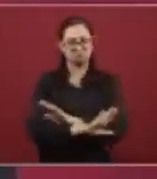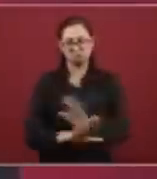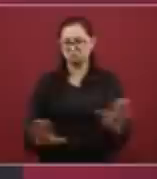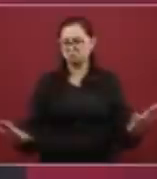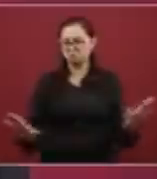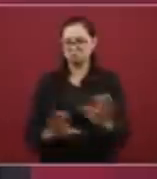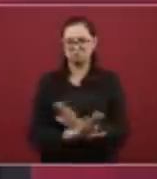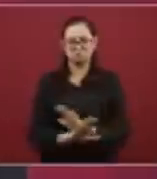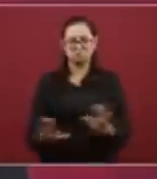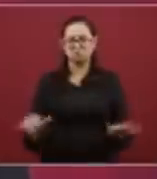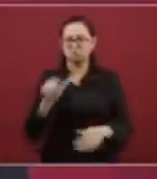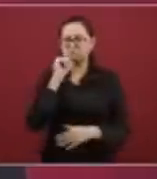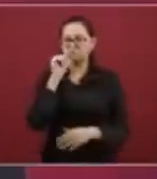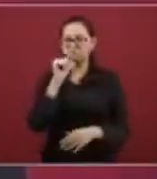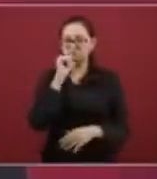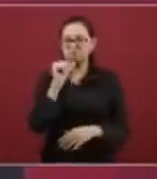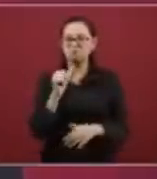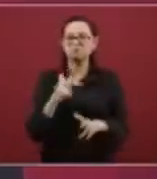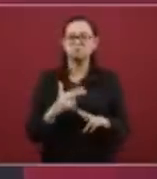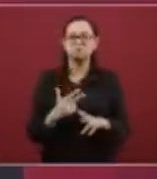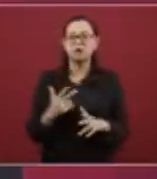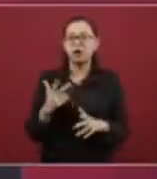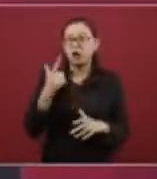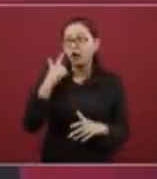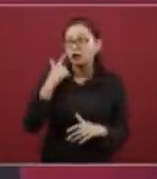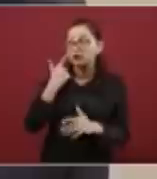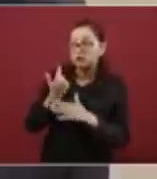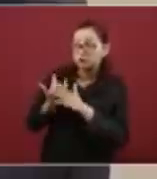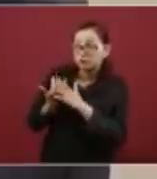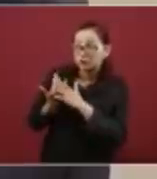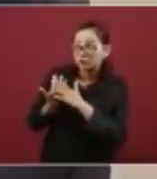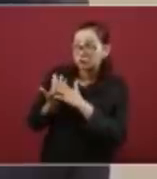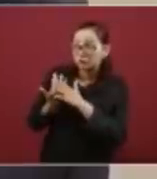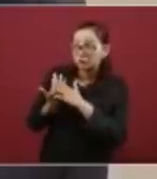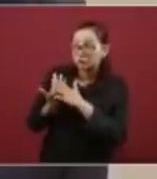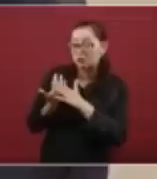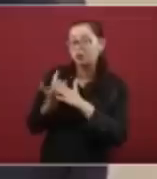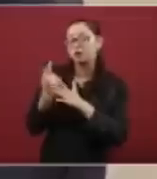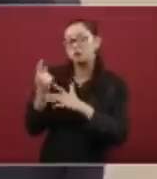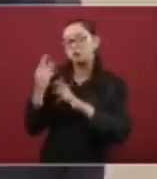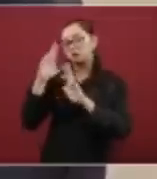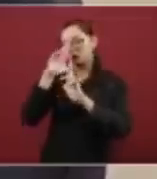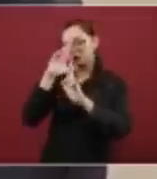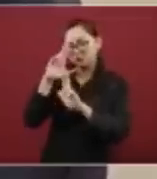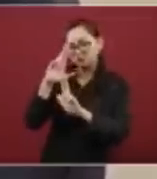que se considere prudente por respeto a